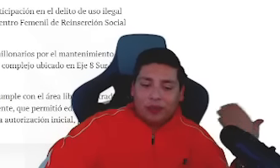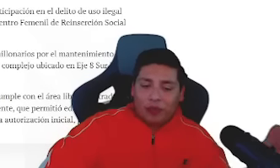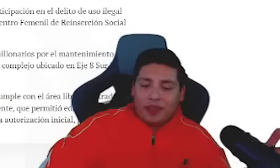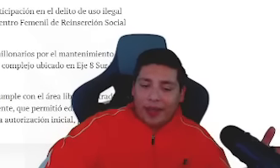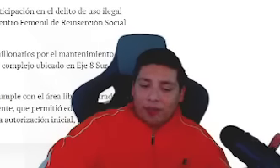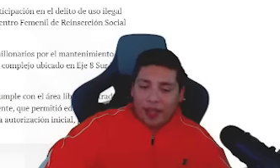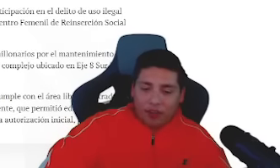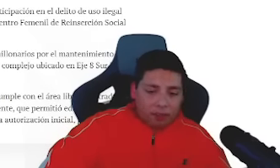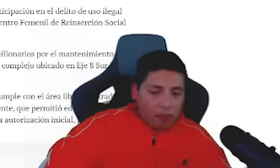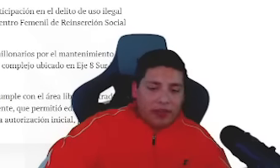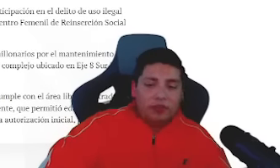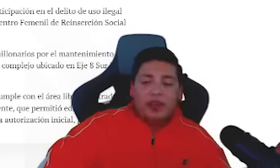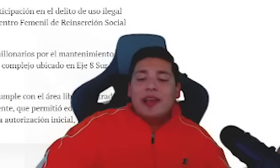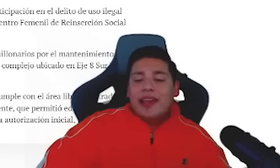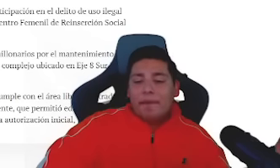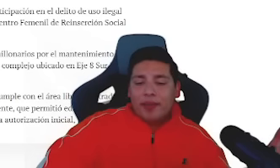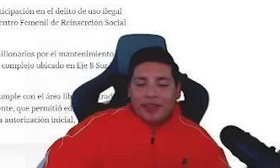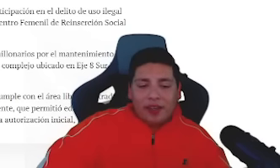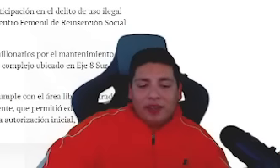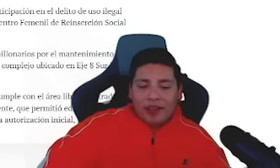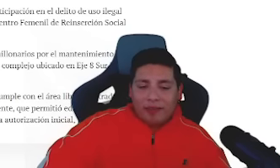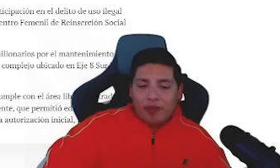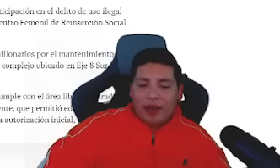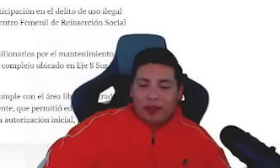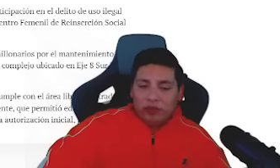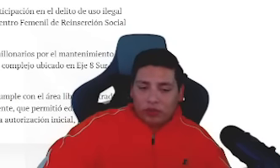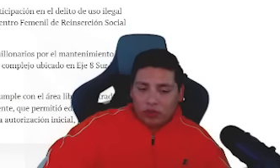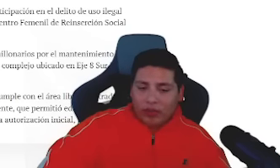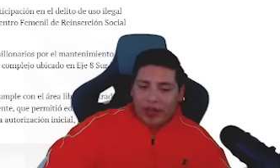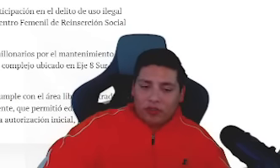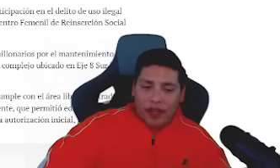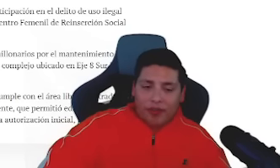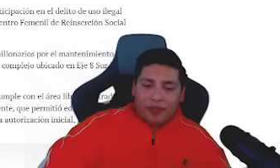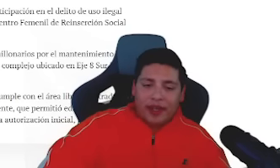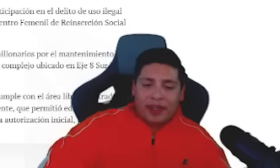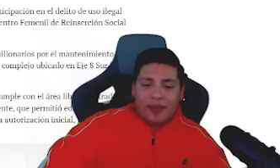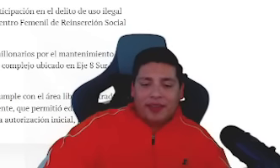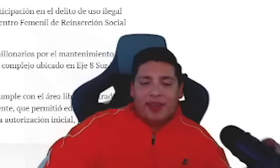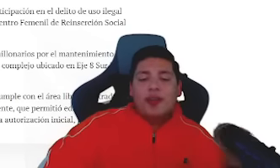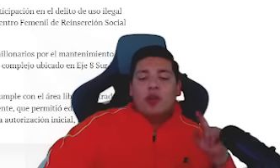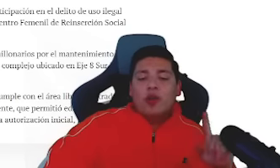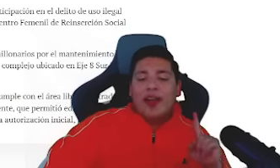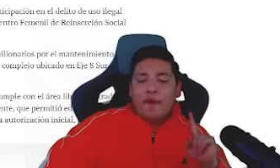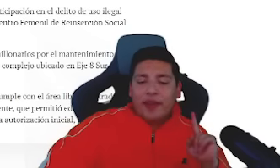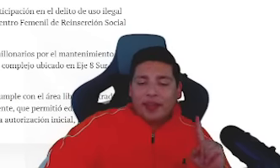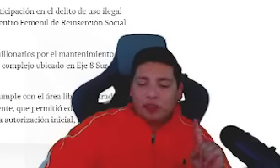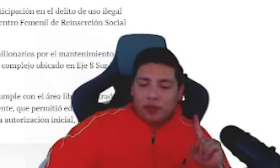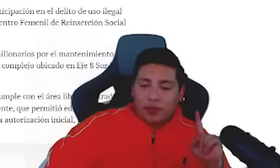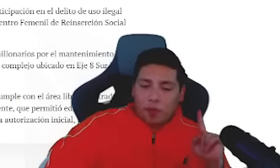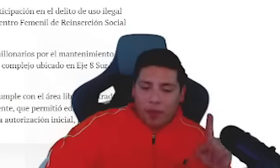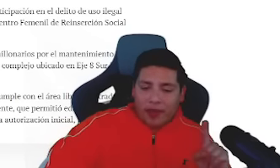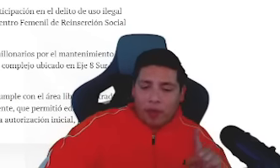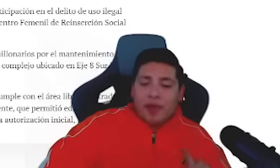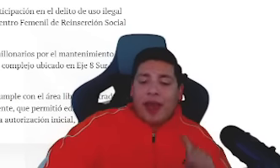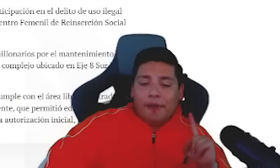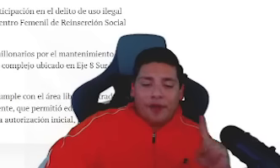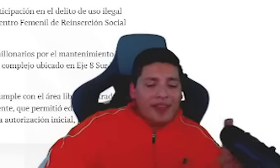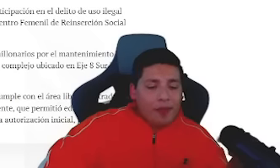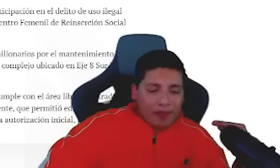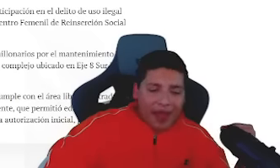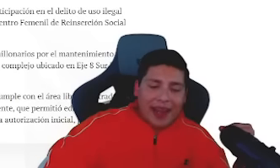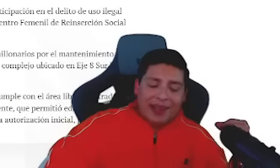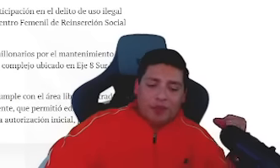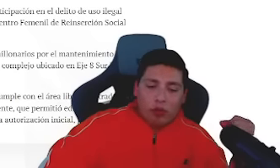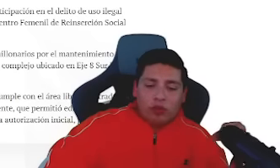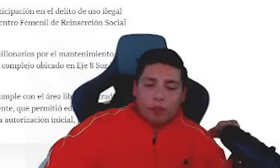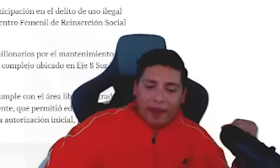el envío de citatorios a notarios públicos y empresarios del ramo de la construcción relacionados directamente con la edificación del complejo, a